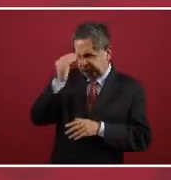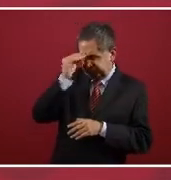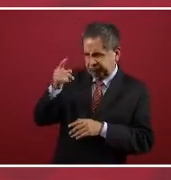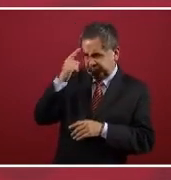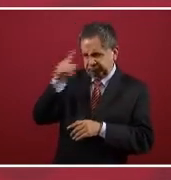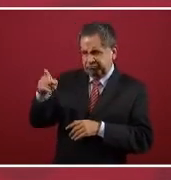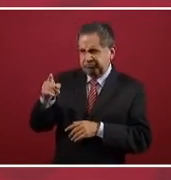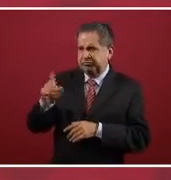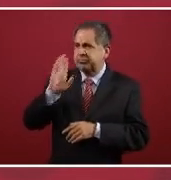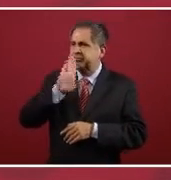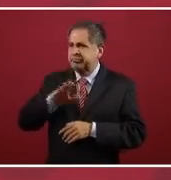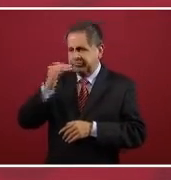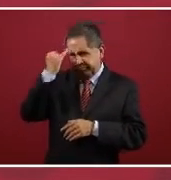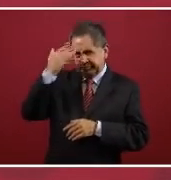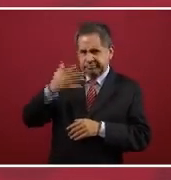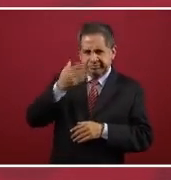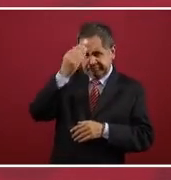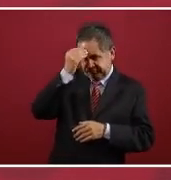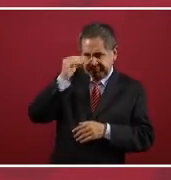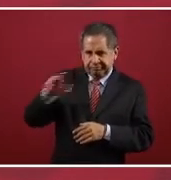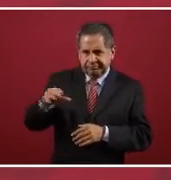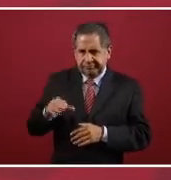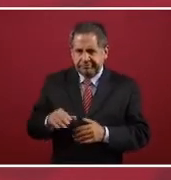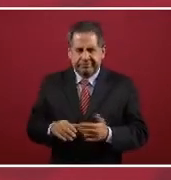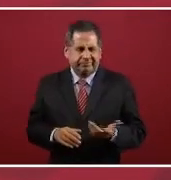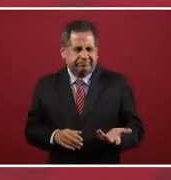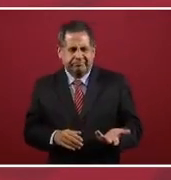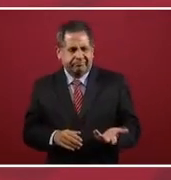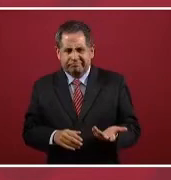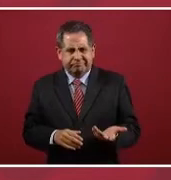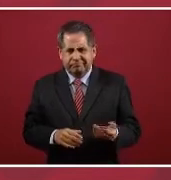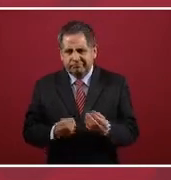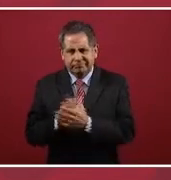al nuevo gobierno, no prosperan.